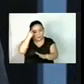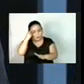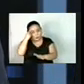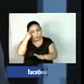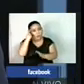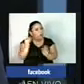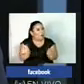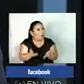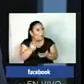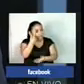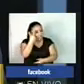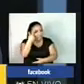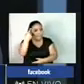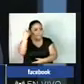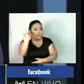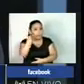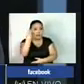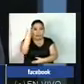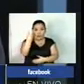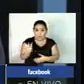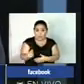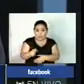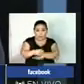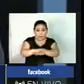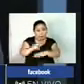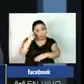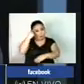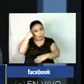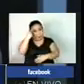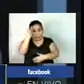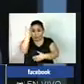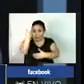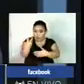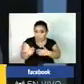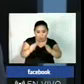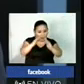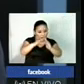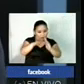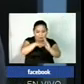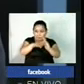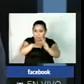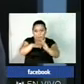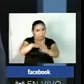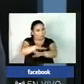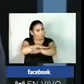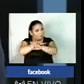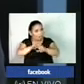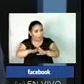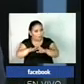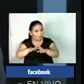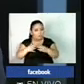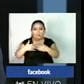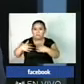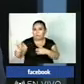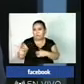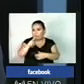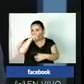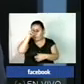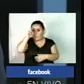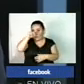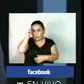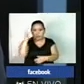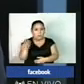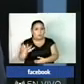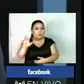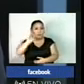a que a partir del día en que se levante la cuarentena vamos a poder ir a trabajar al menos